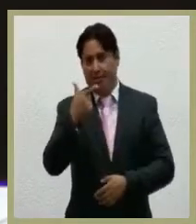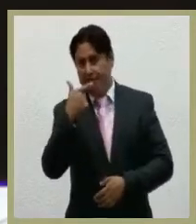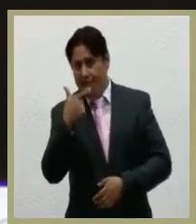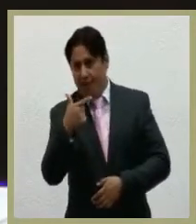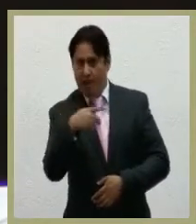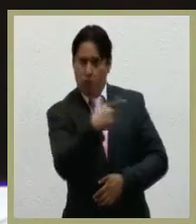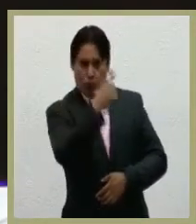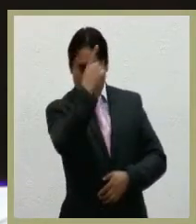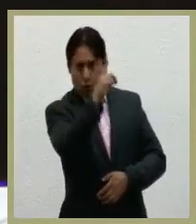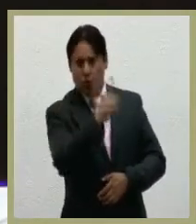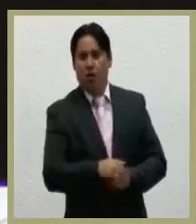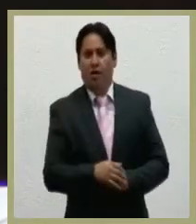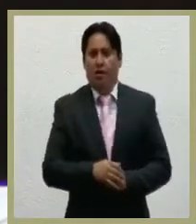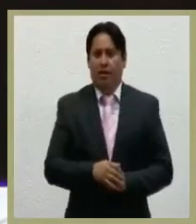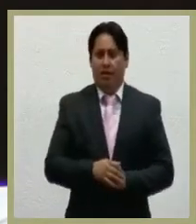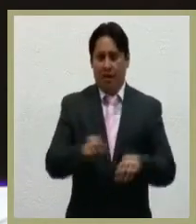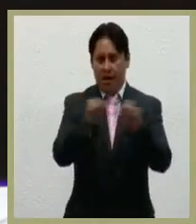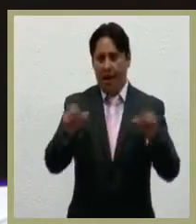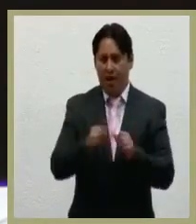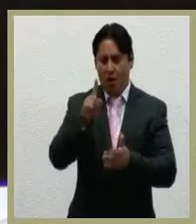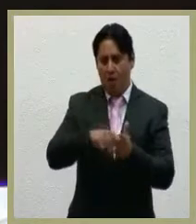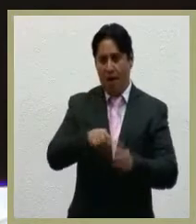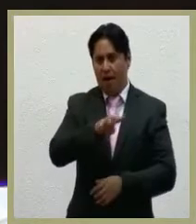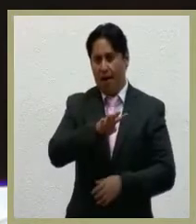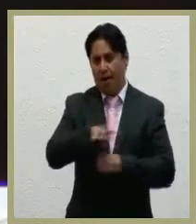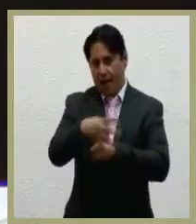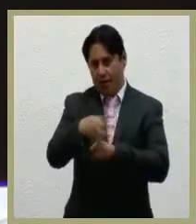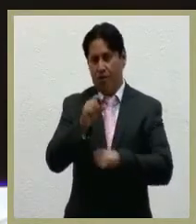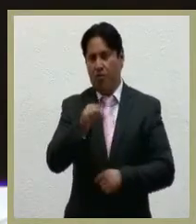MAPA, con superficies de 1014.00,